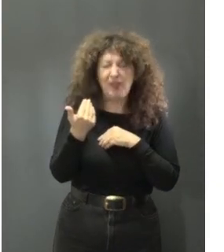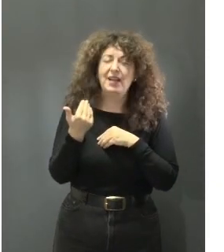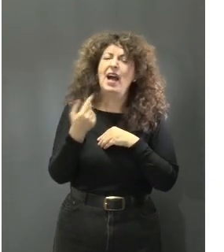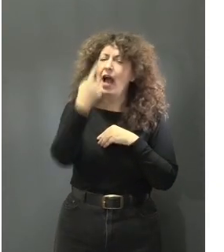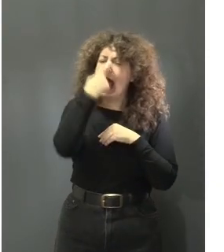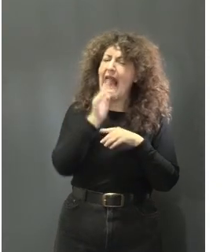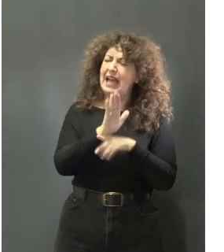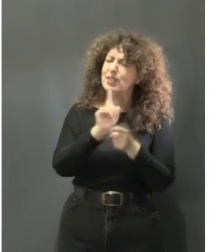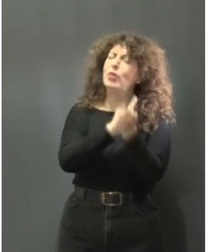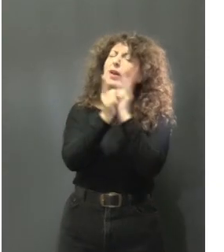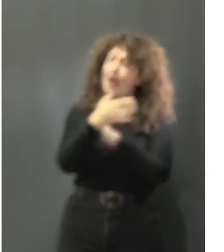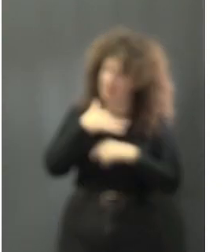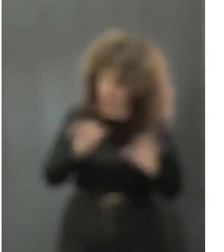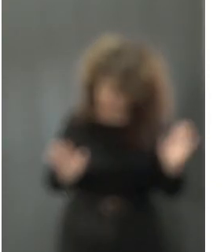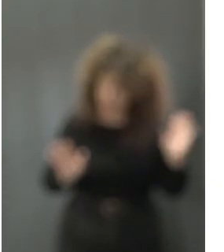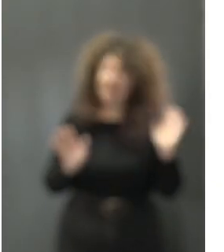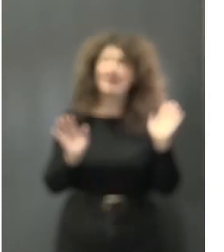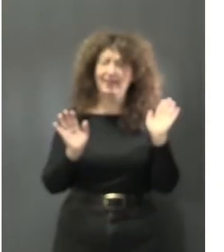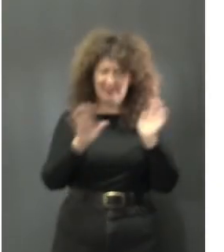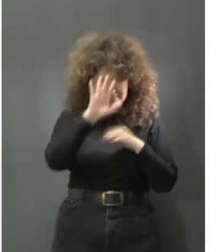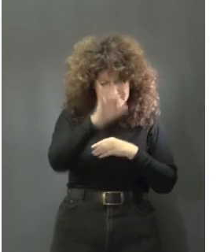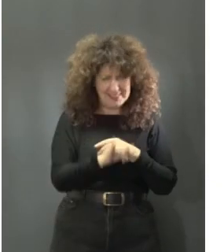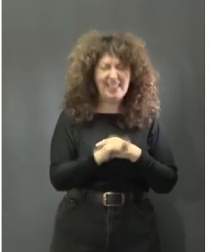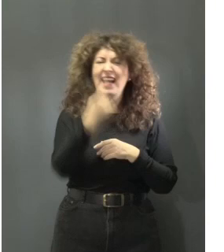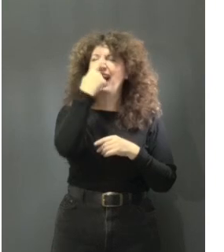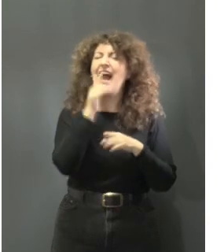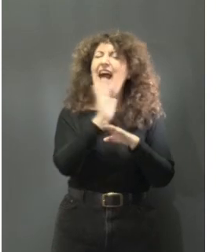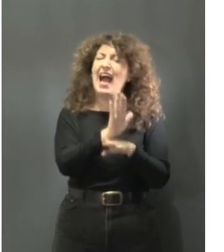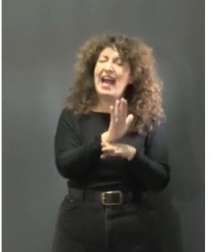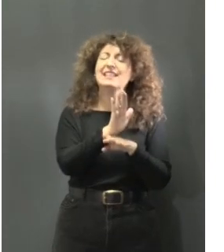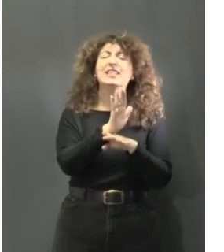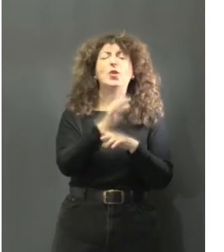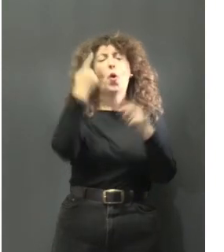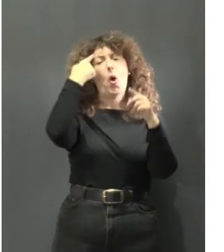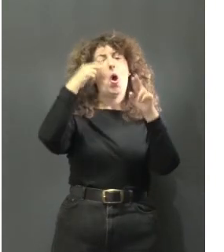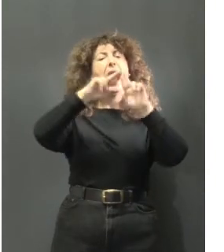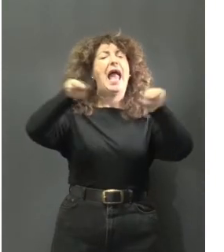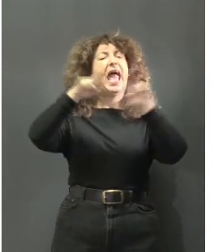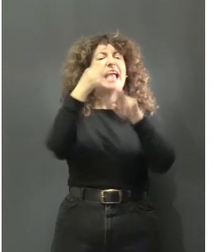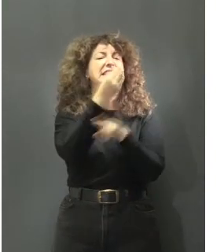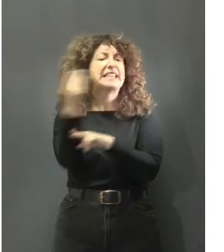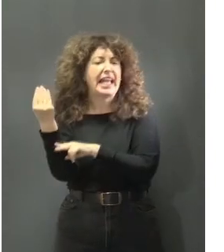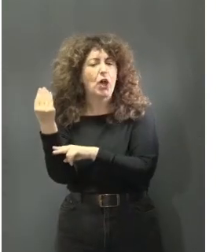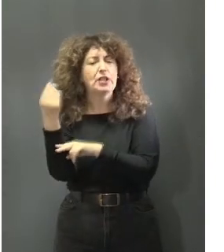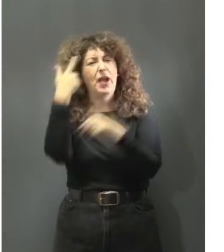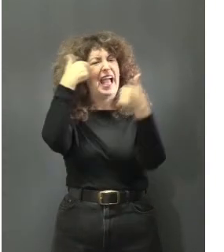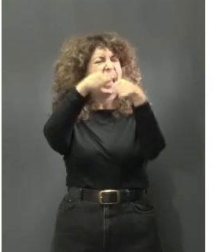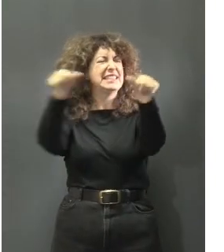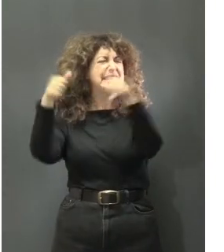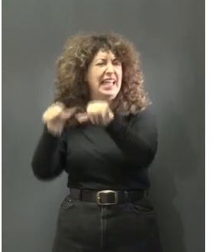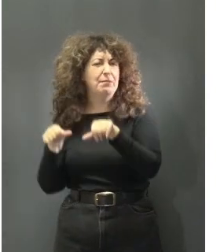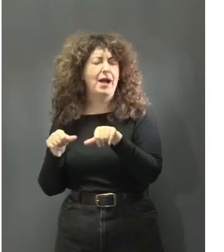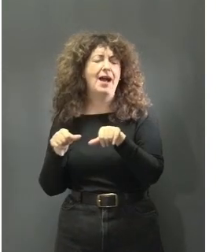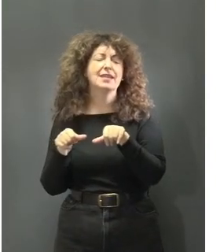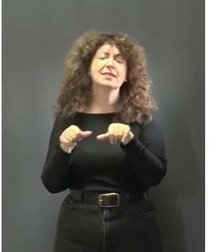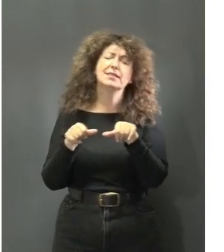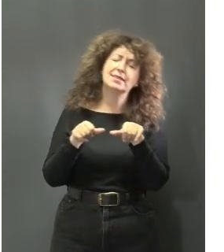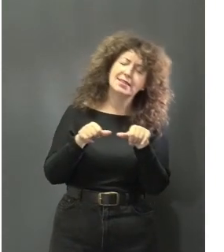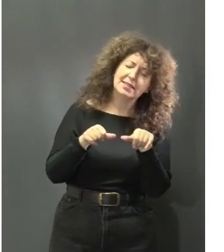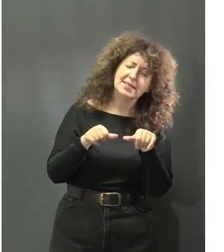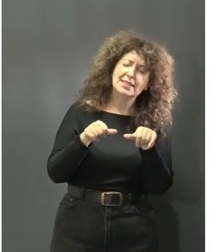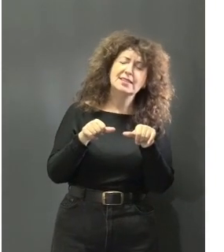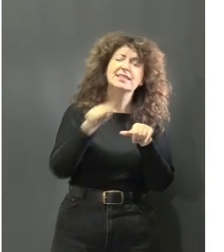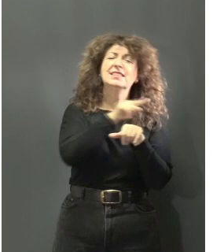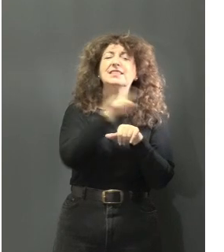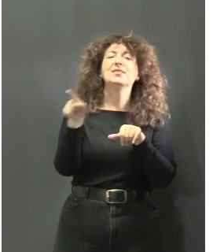se pueden cambiar. Las actitudes, los estereotipos, los estigmas, todo esto tiene mucho que ver